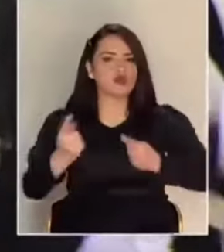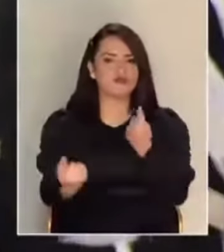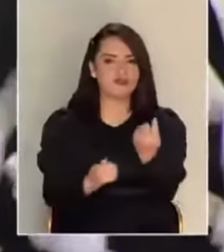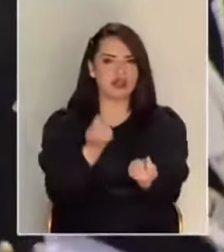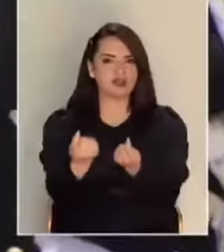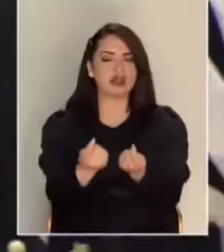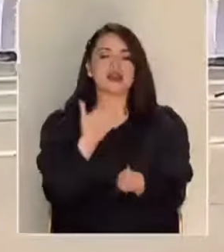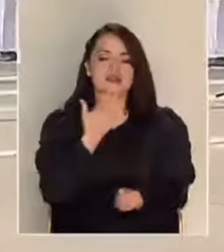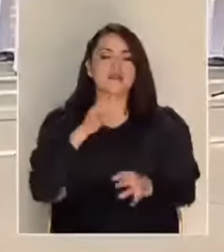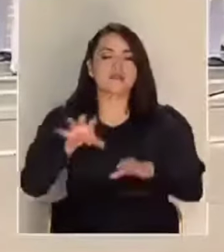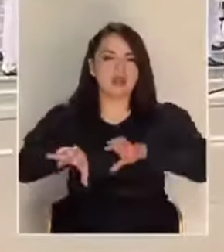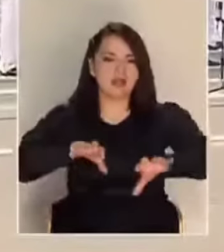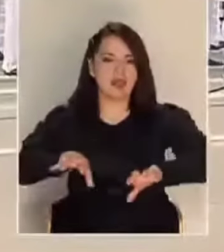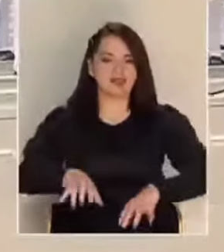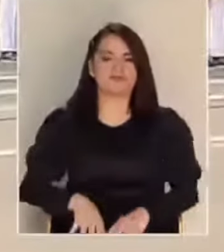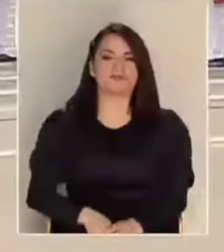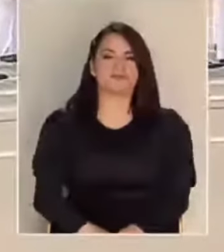y materiales.